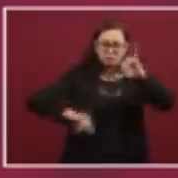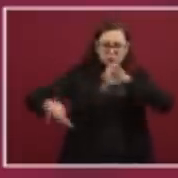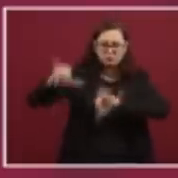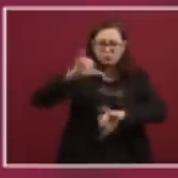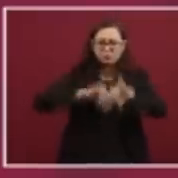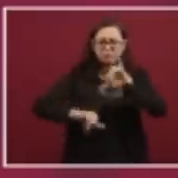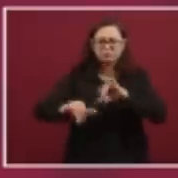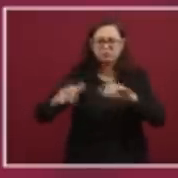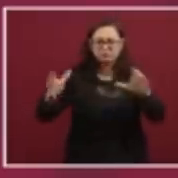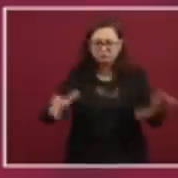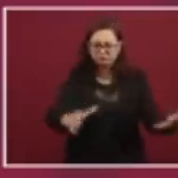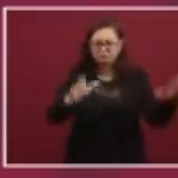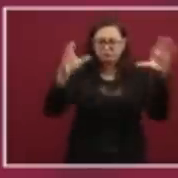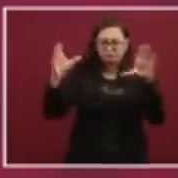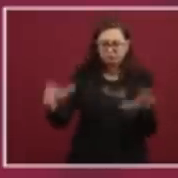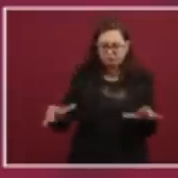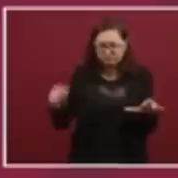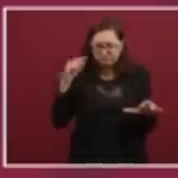Estamos hablando de